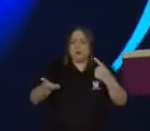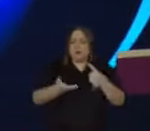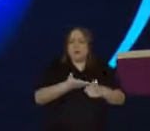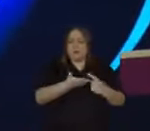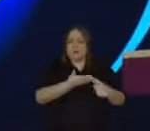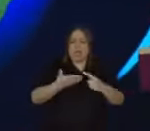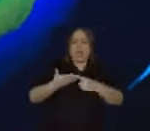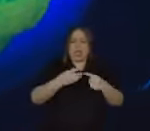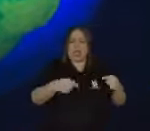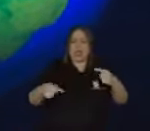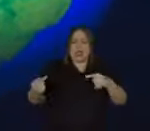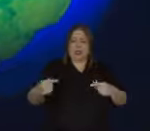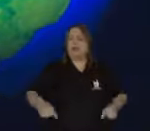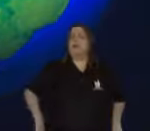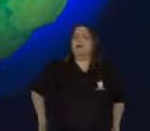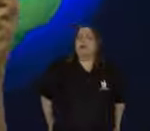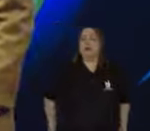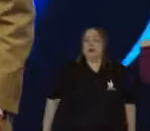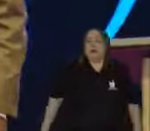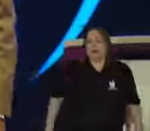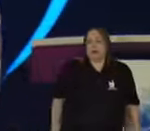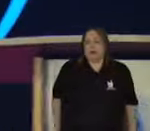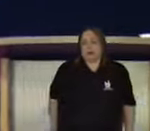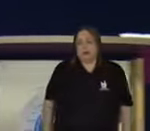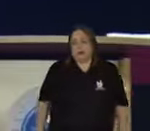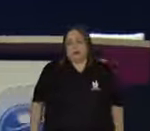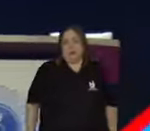no me ayudas para nada.